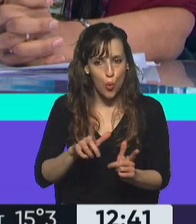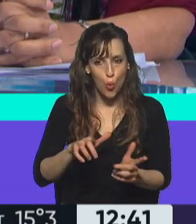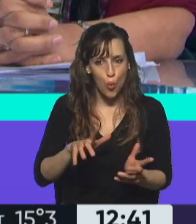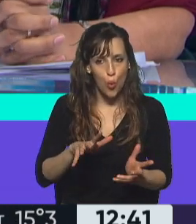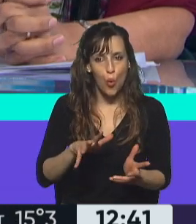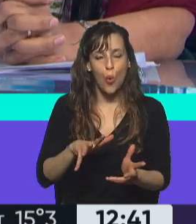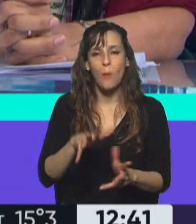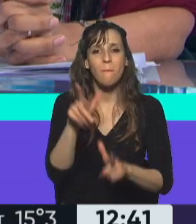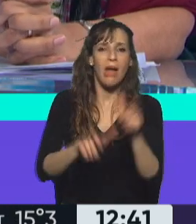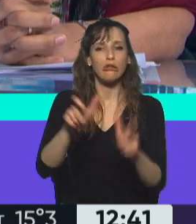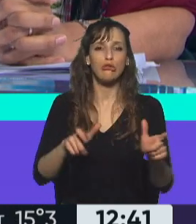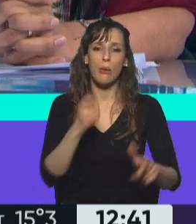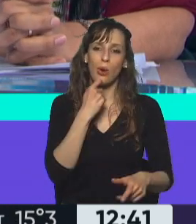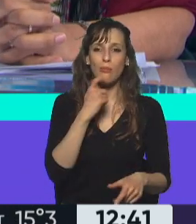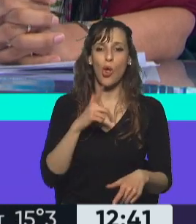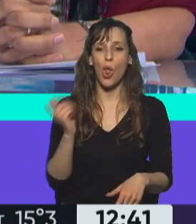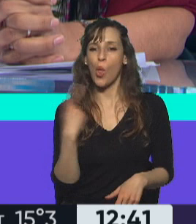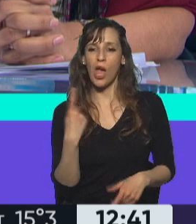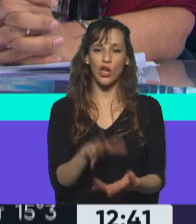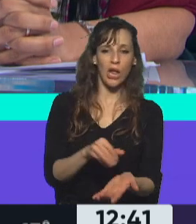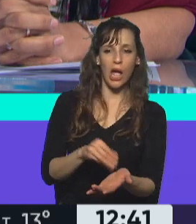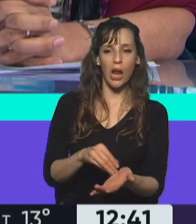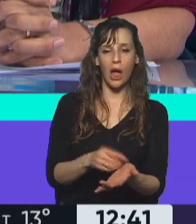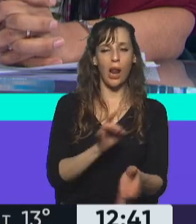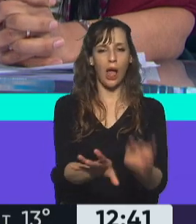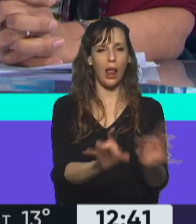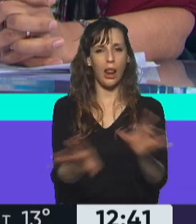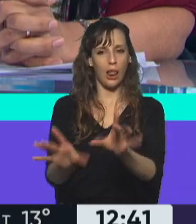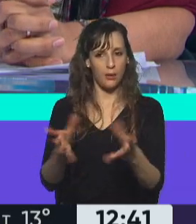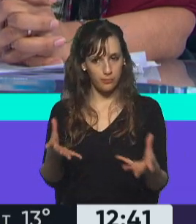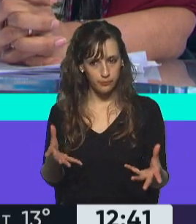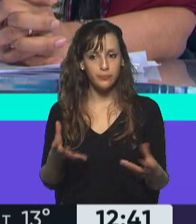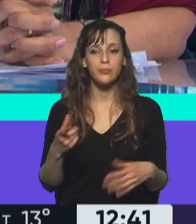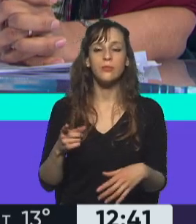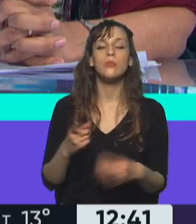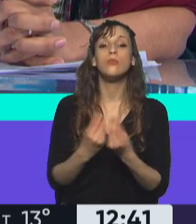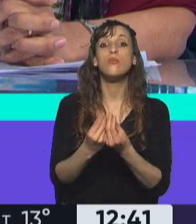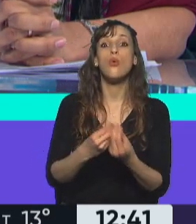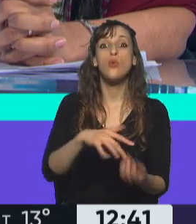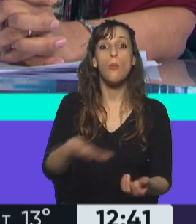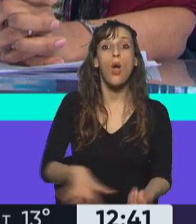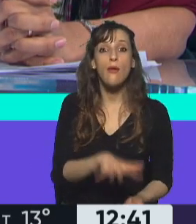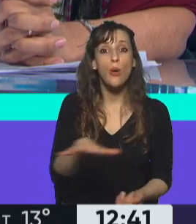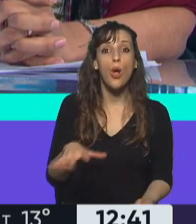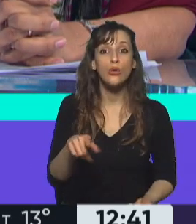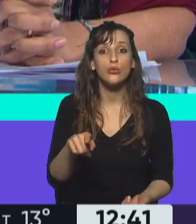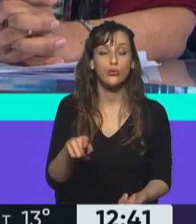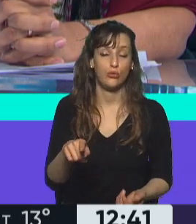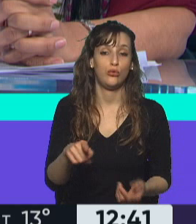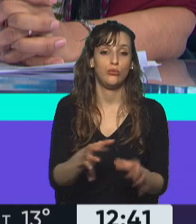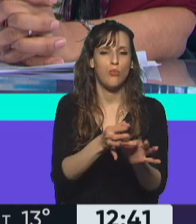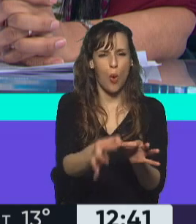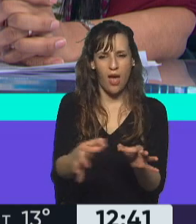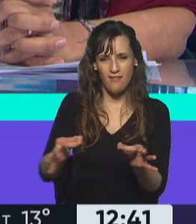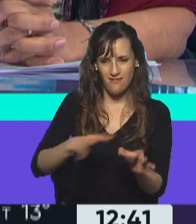que venga un terrateniente y las raje, digamos, ¿no? De desalojos. Y muchos de estos pueblos, además, alejados